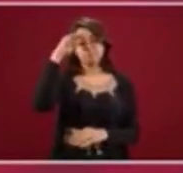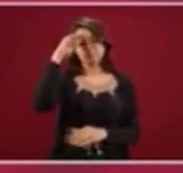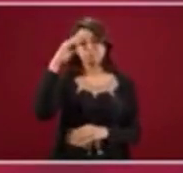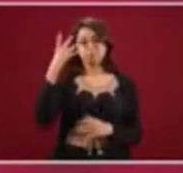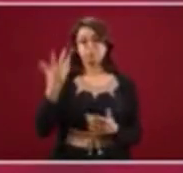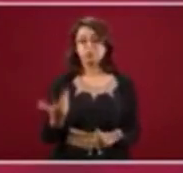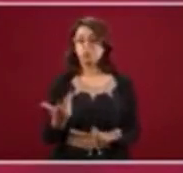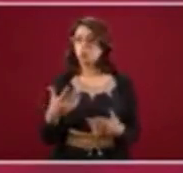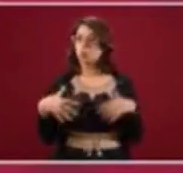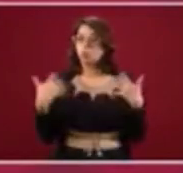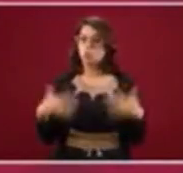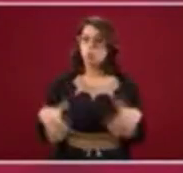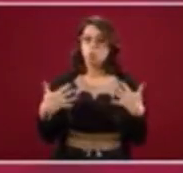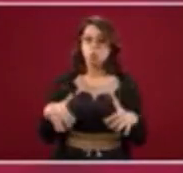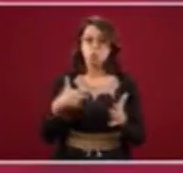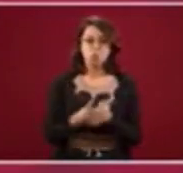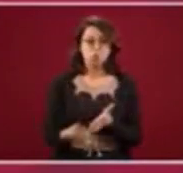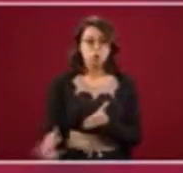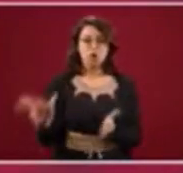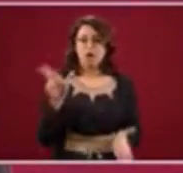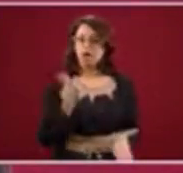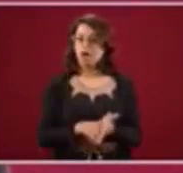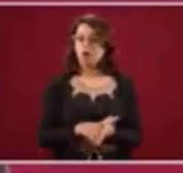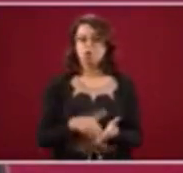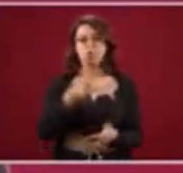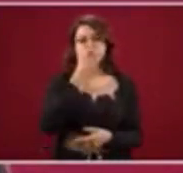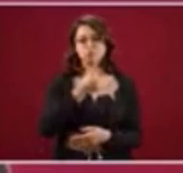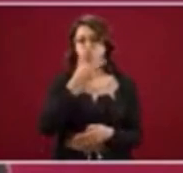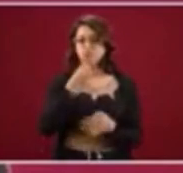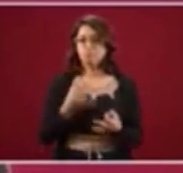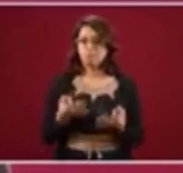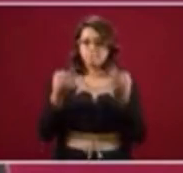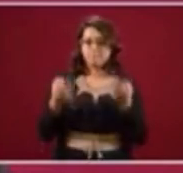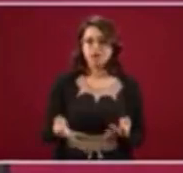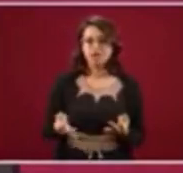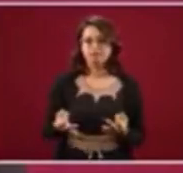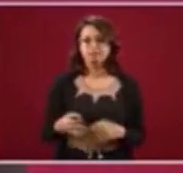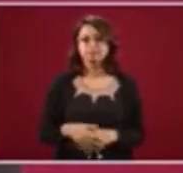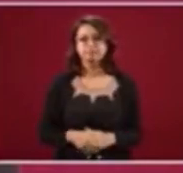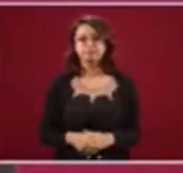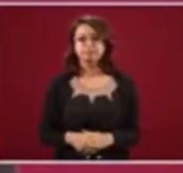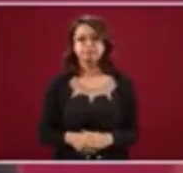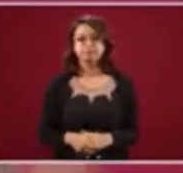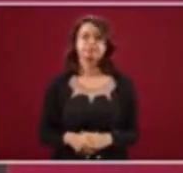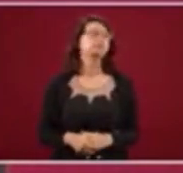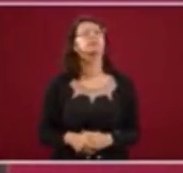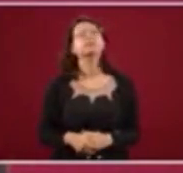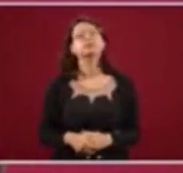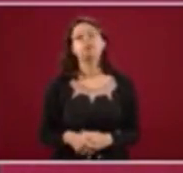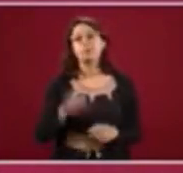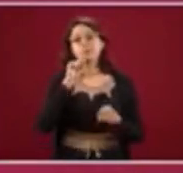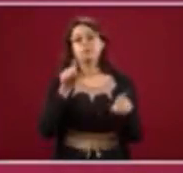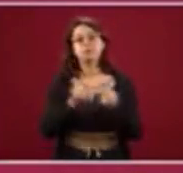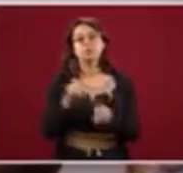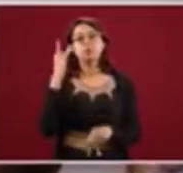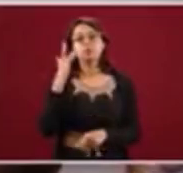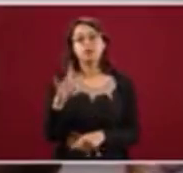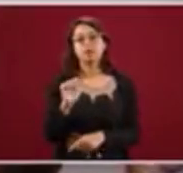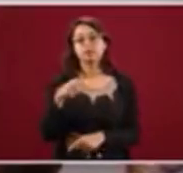un héroe, un hombre consecuente. Luego Santana,